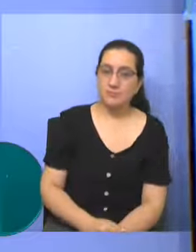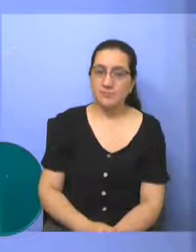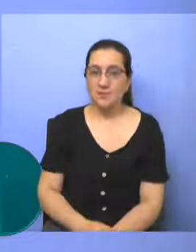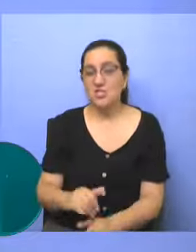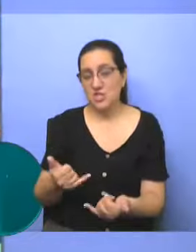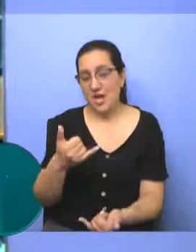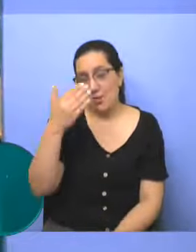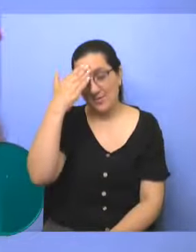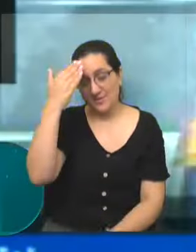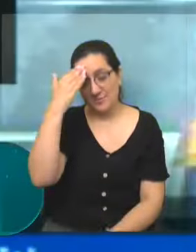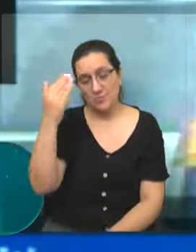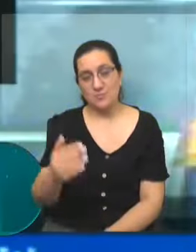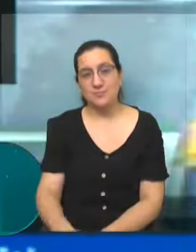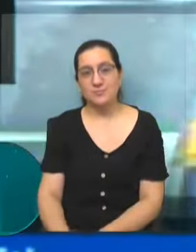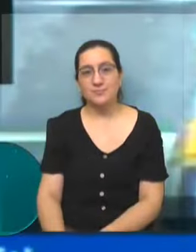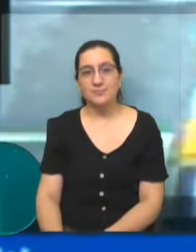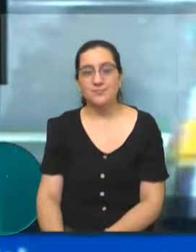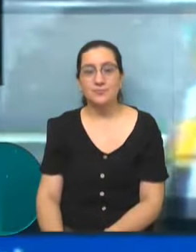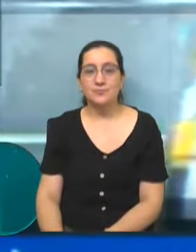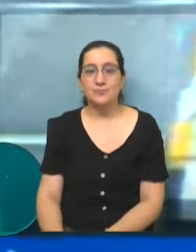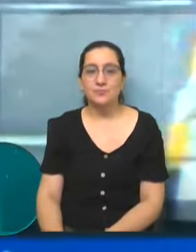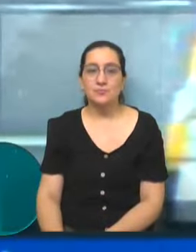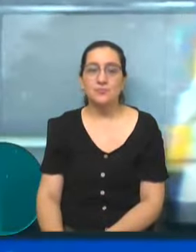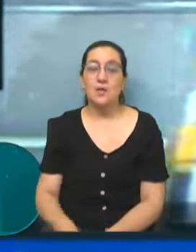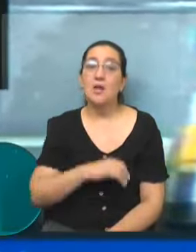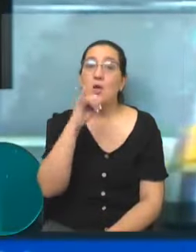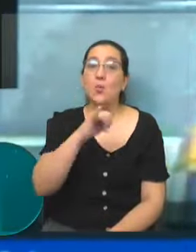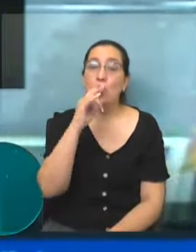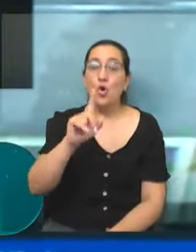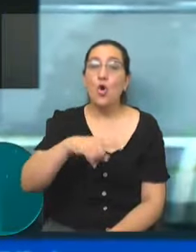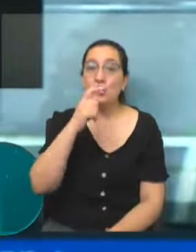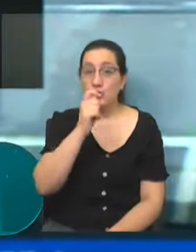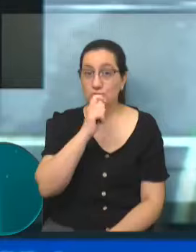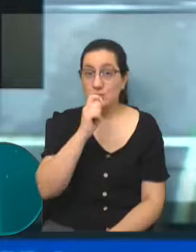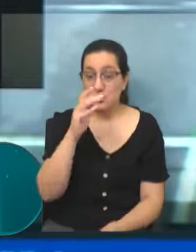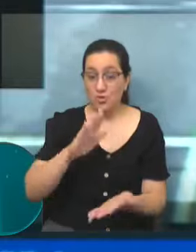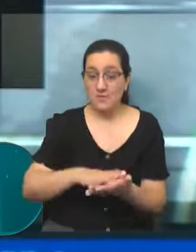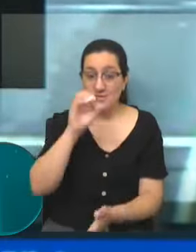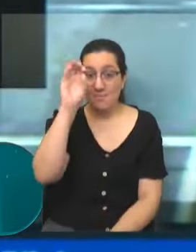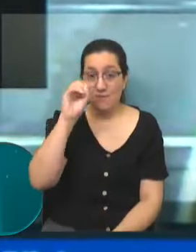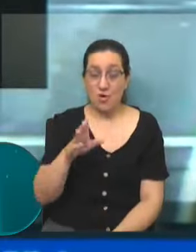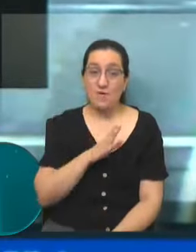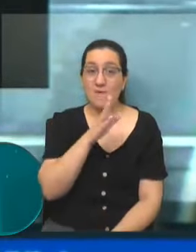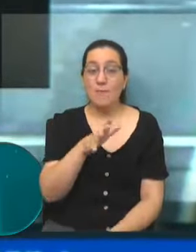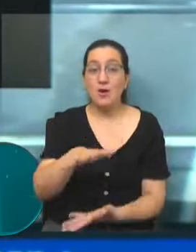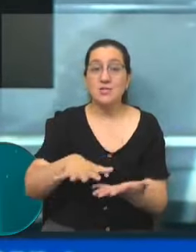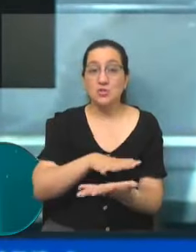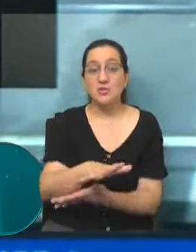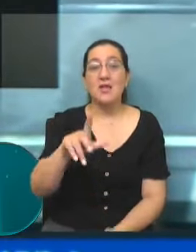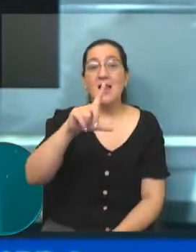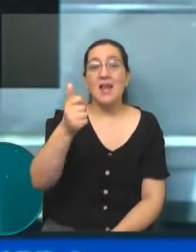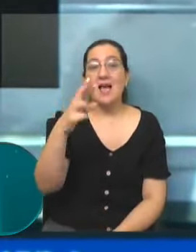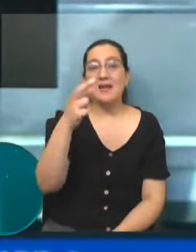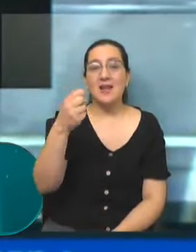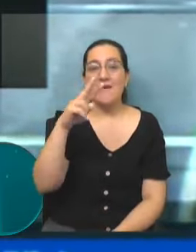aprendimos. Muy bien. Y les cuento otra novedad sobre semáforos. Para los que pasan por la zona de La Rábida y